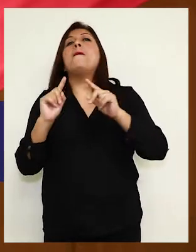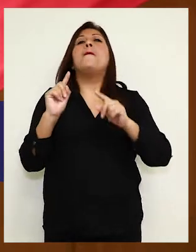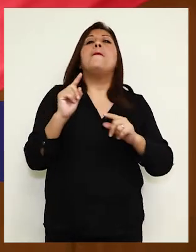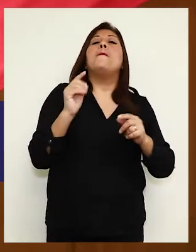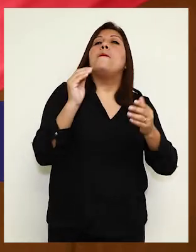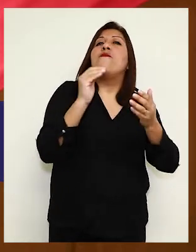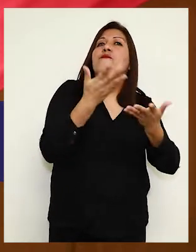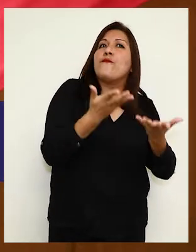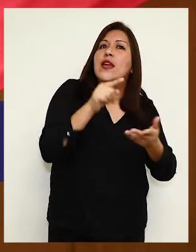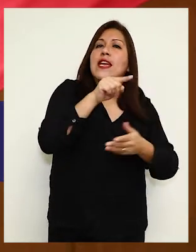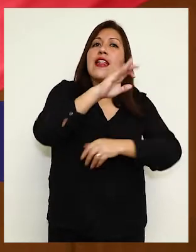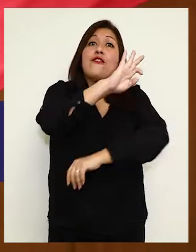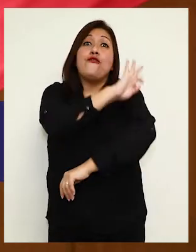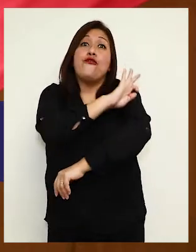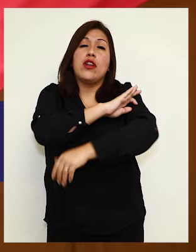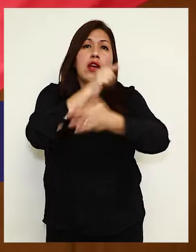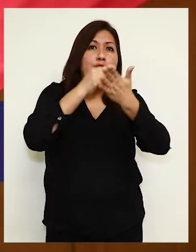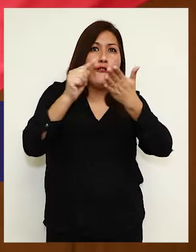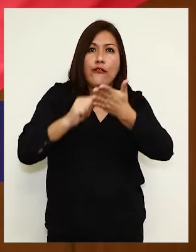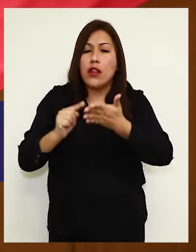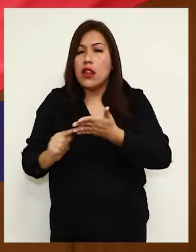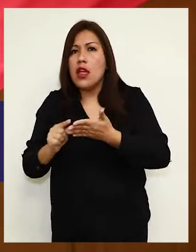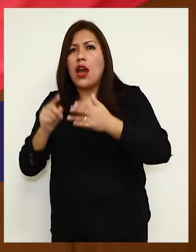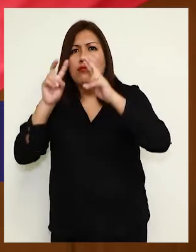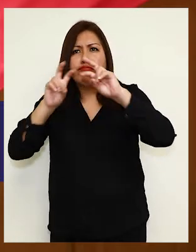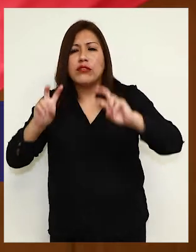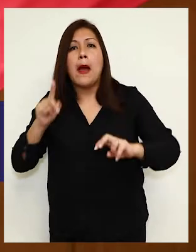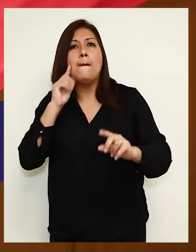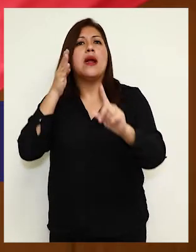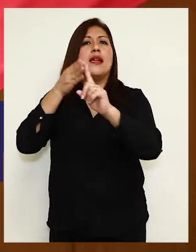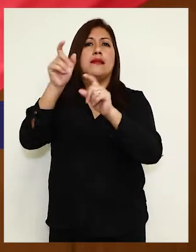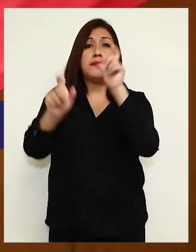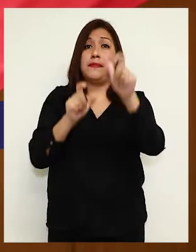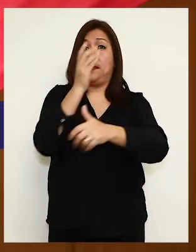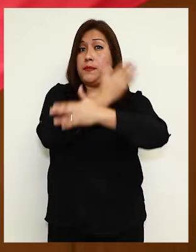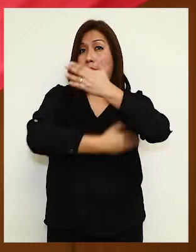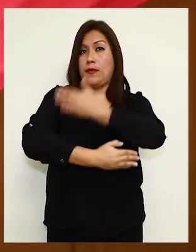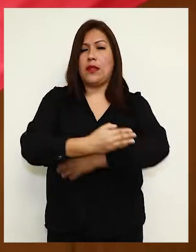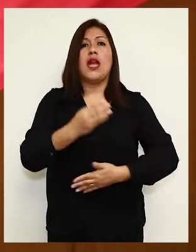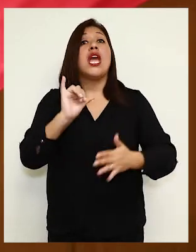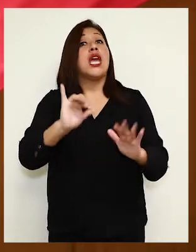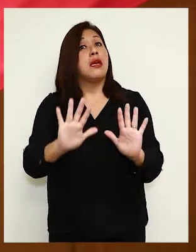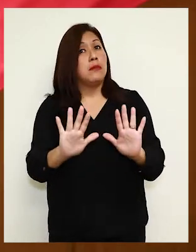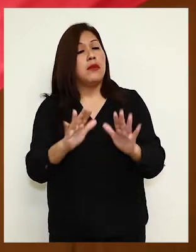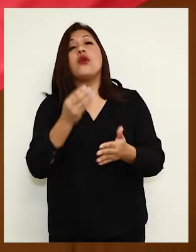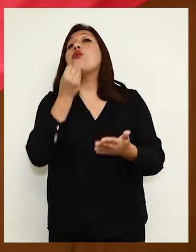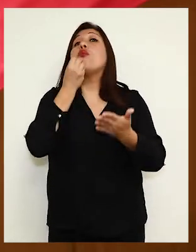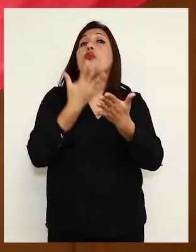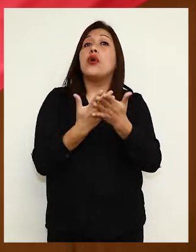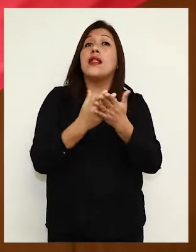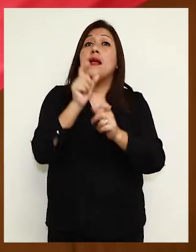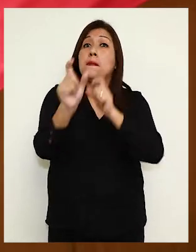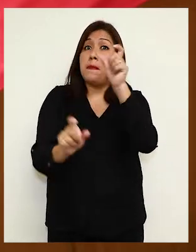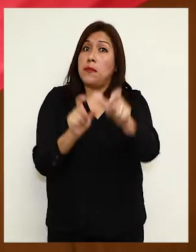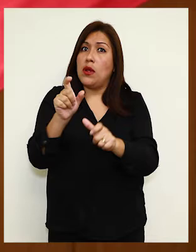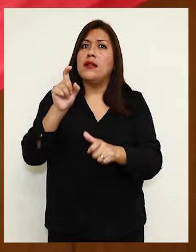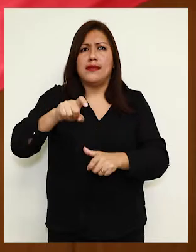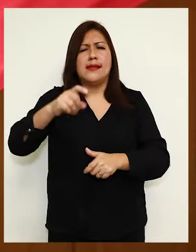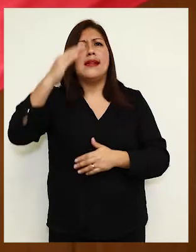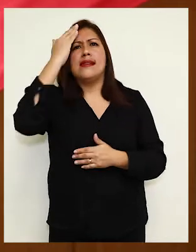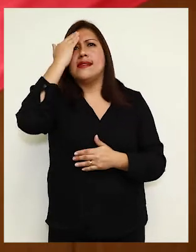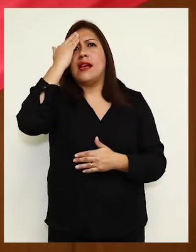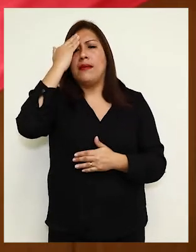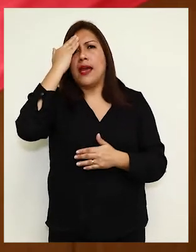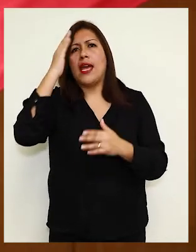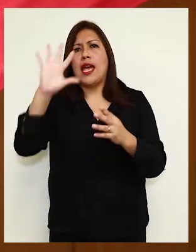la materia de discapacidad. Es bueno que la población sepa que hemos planteado modificaciones a algunos artículos de la